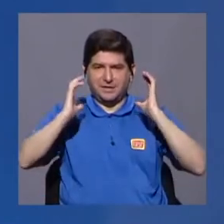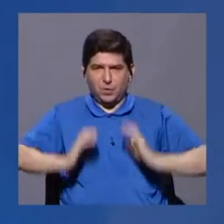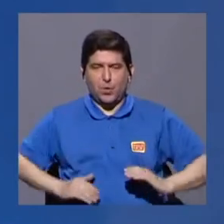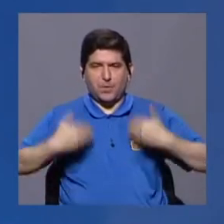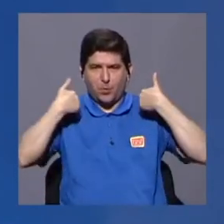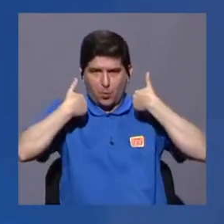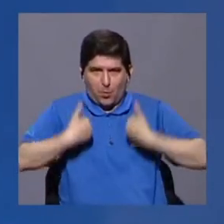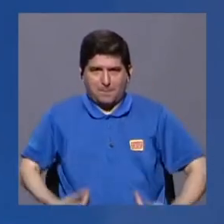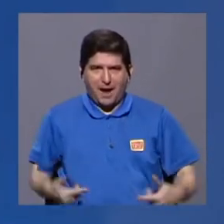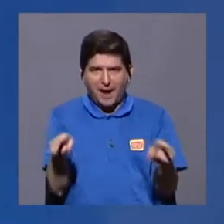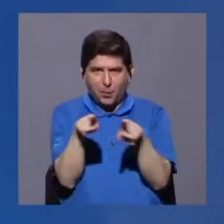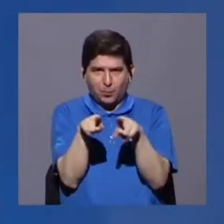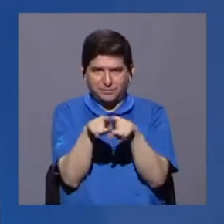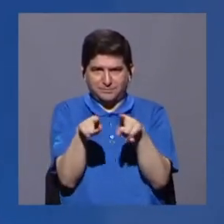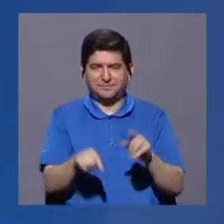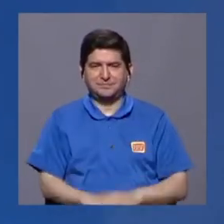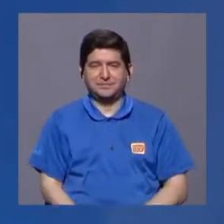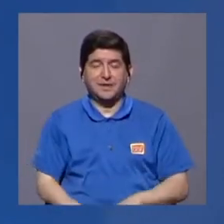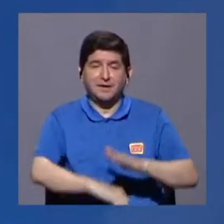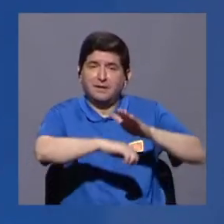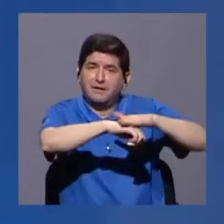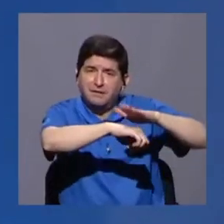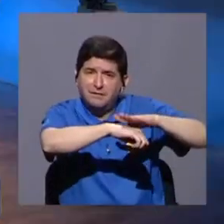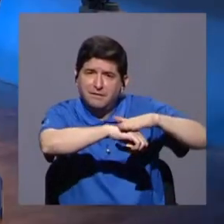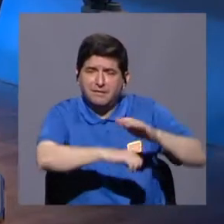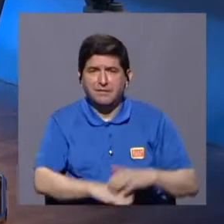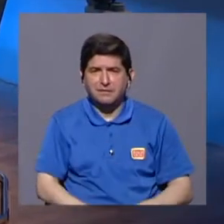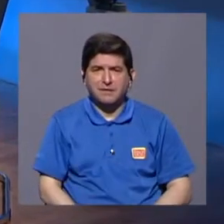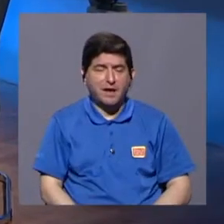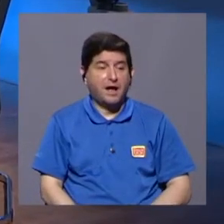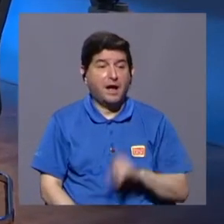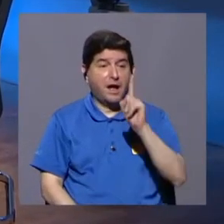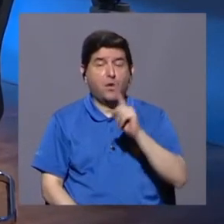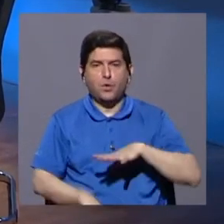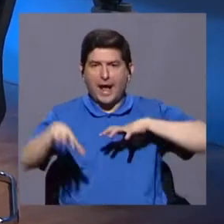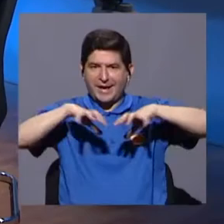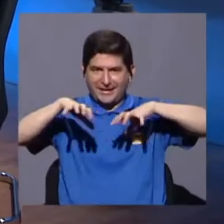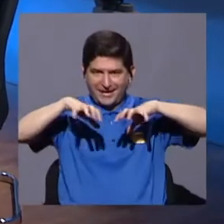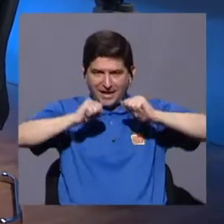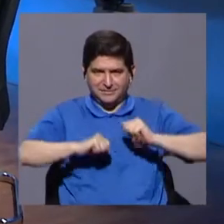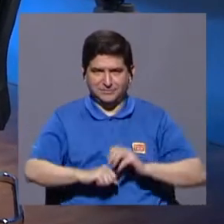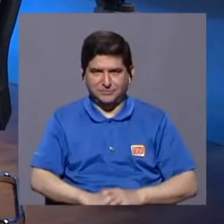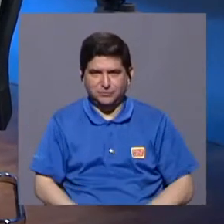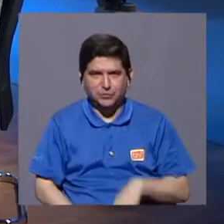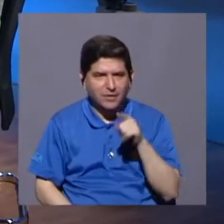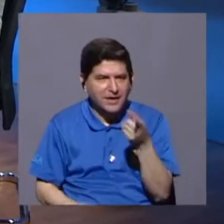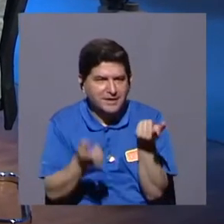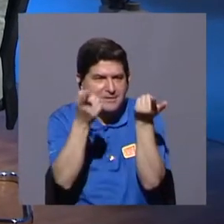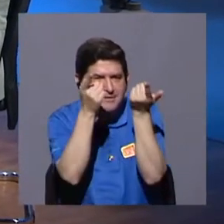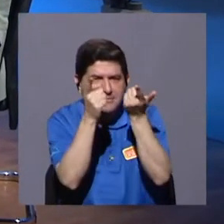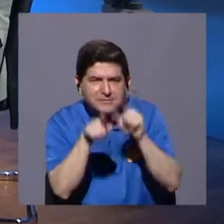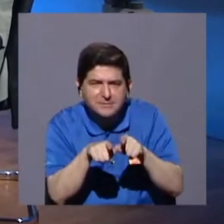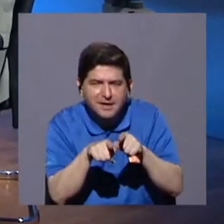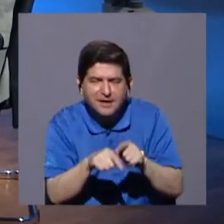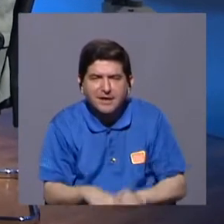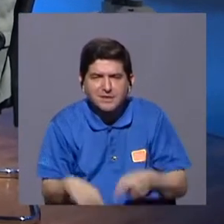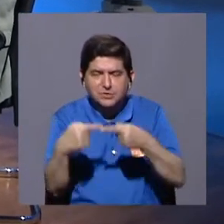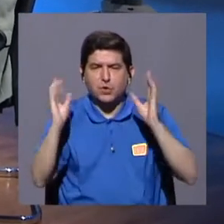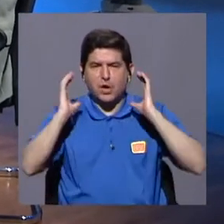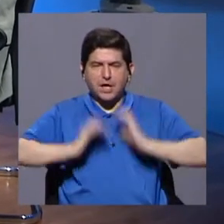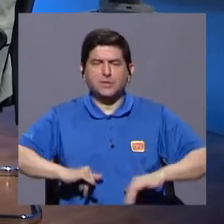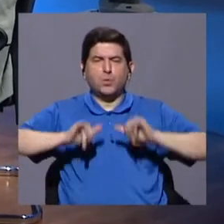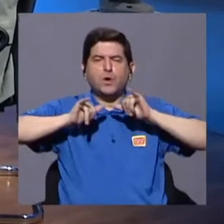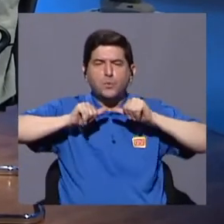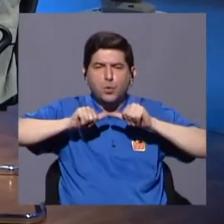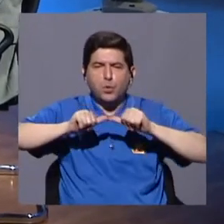también que eso permite que haya una reacción que es que el anticuerpo permanezca más